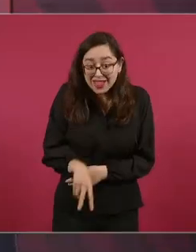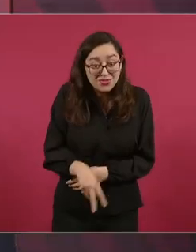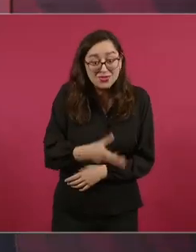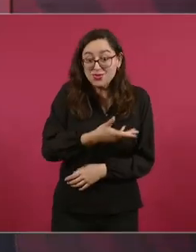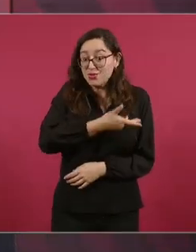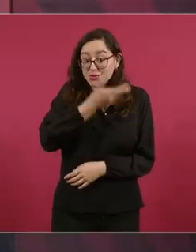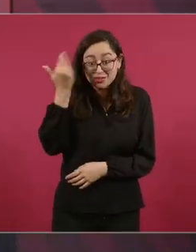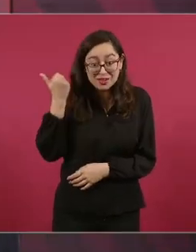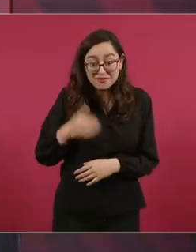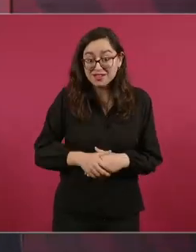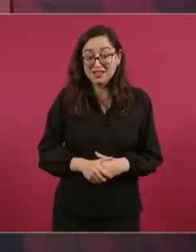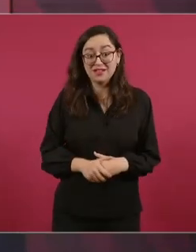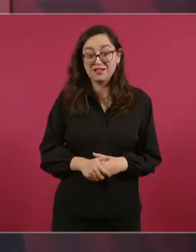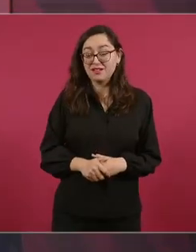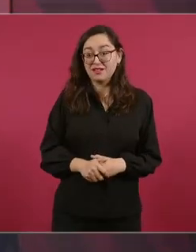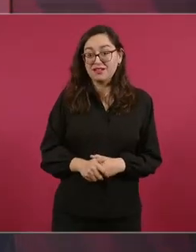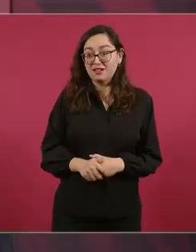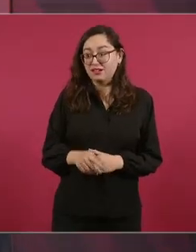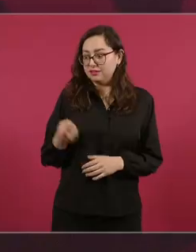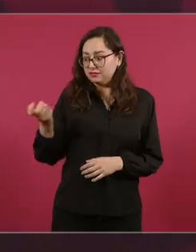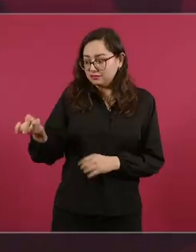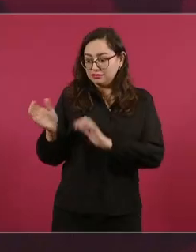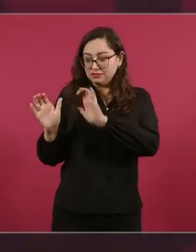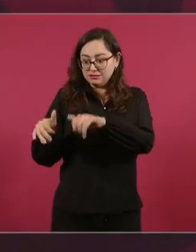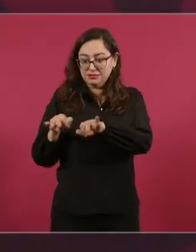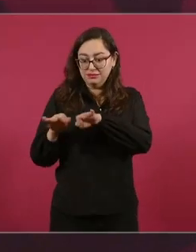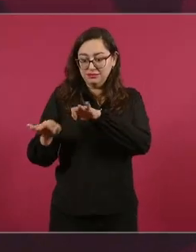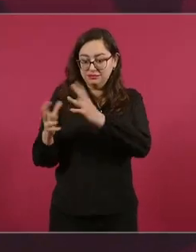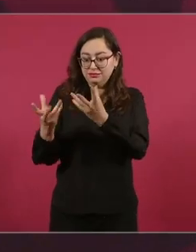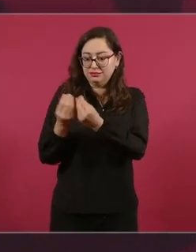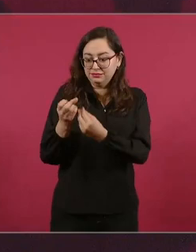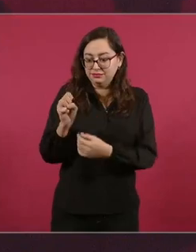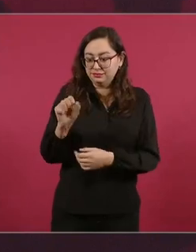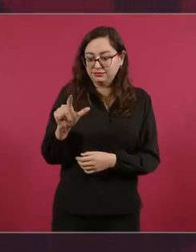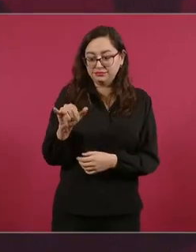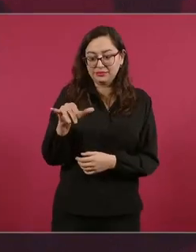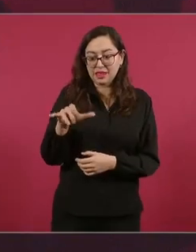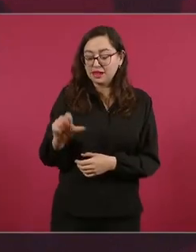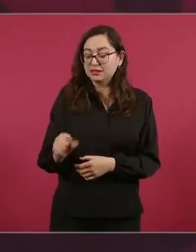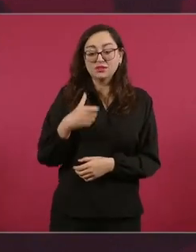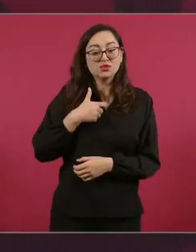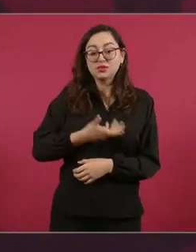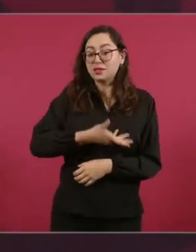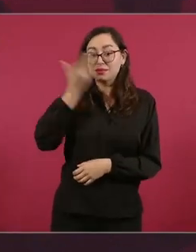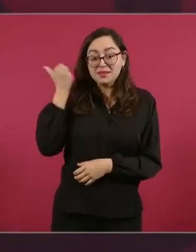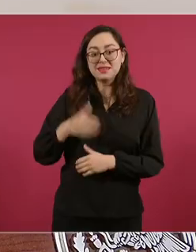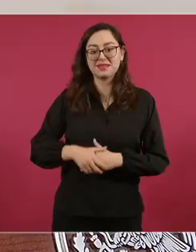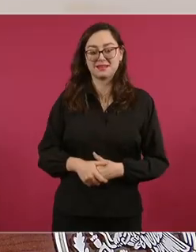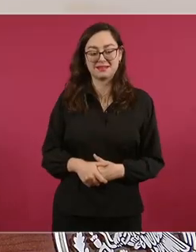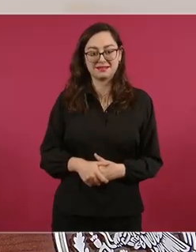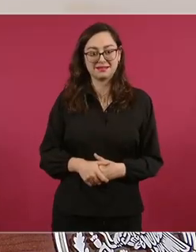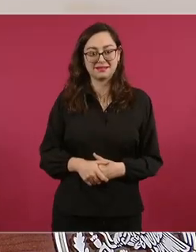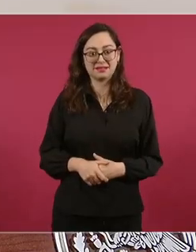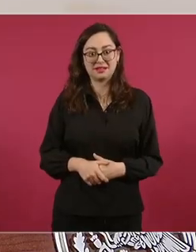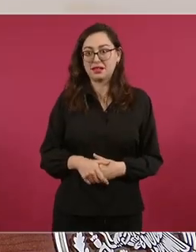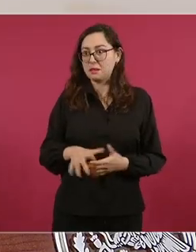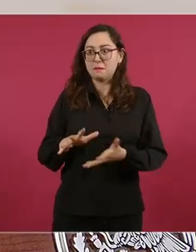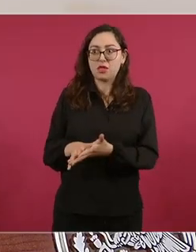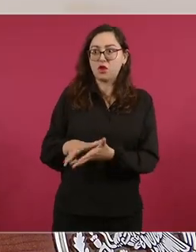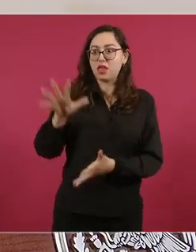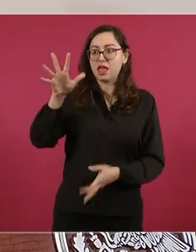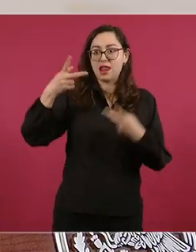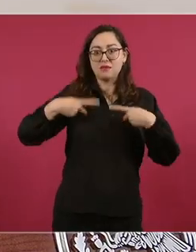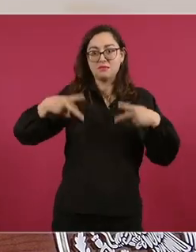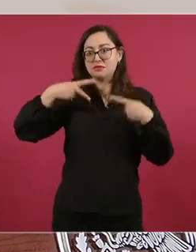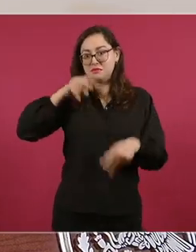la mayoría de los mexicanos, porque si les pregunto a ustedes, a ver, que me digan,